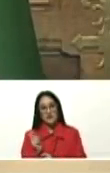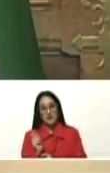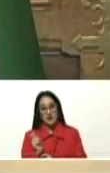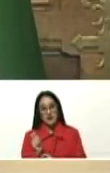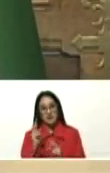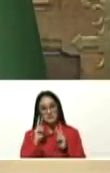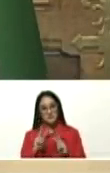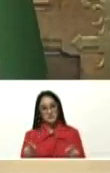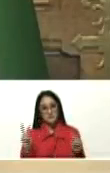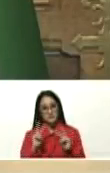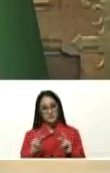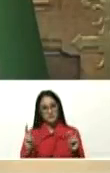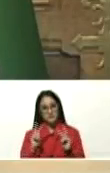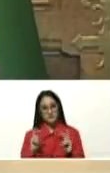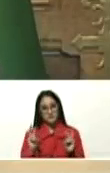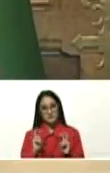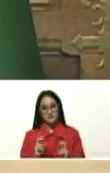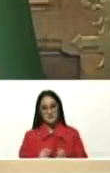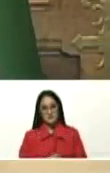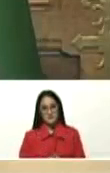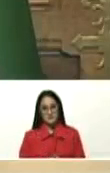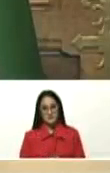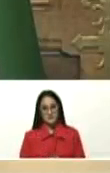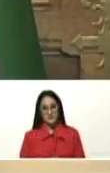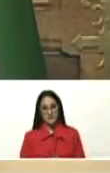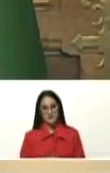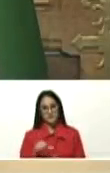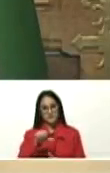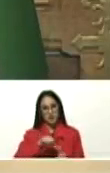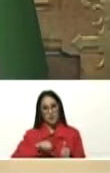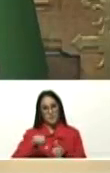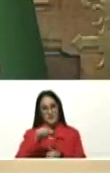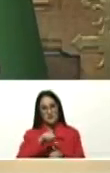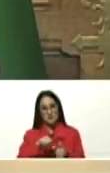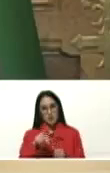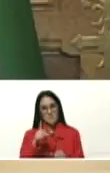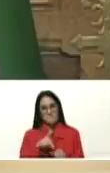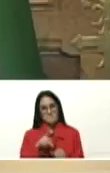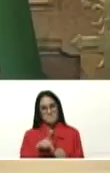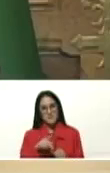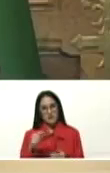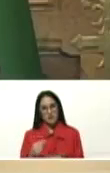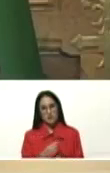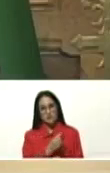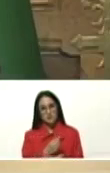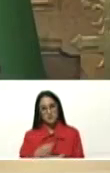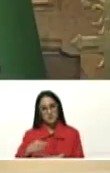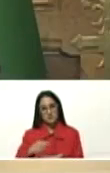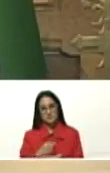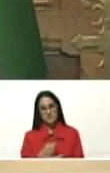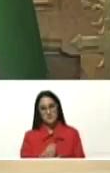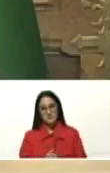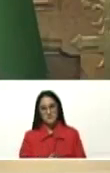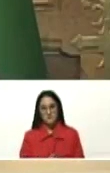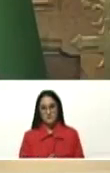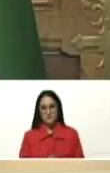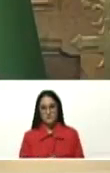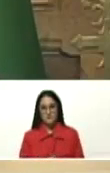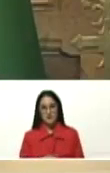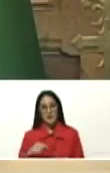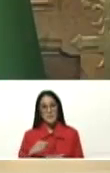exploración en sus costas. La cooperación entre Petro Guinea-Bissau y Petro